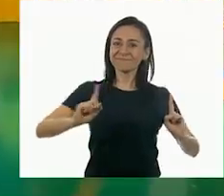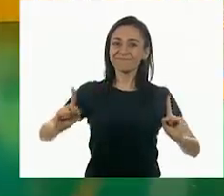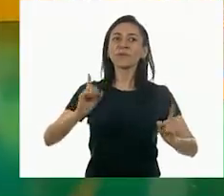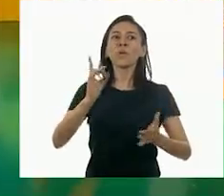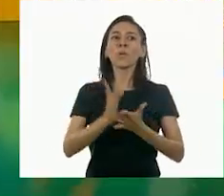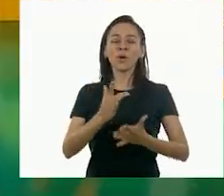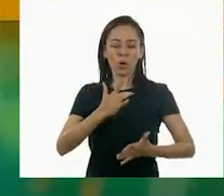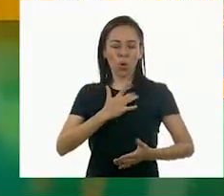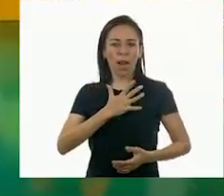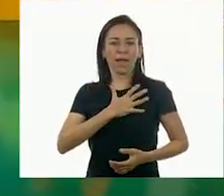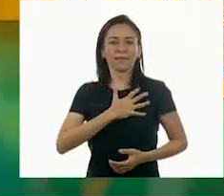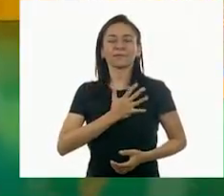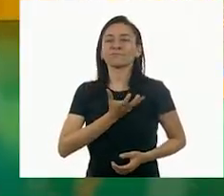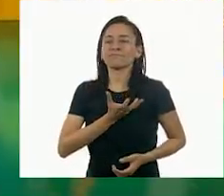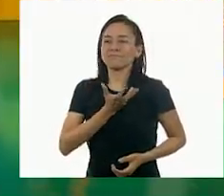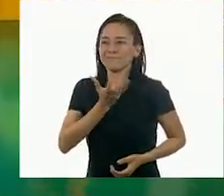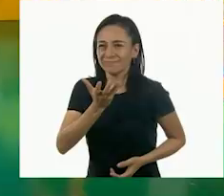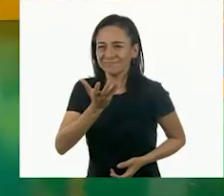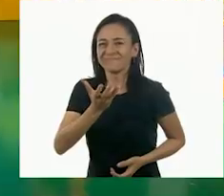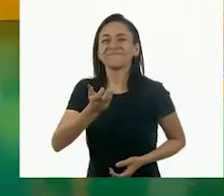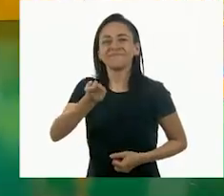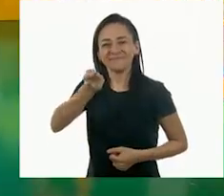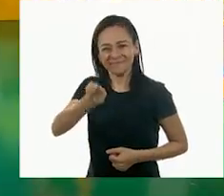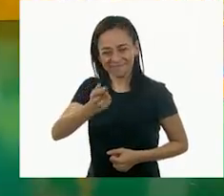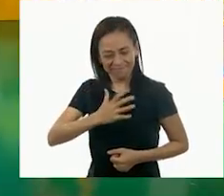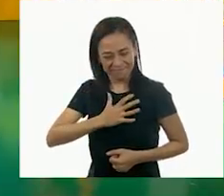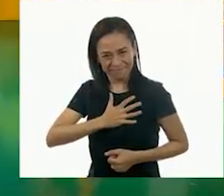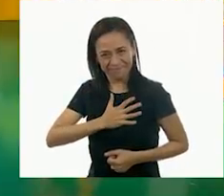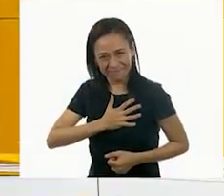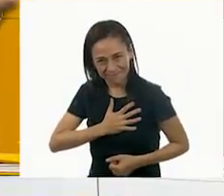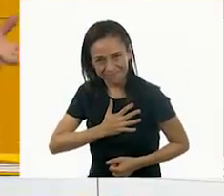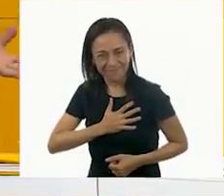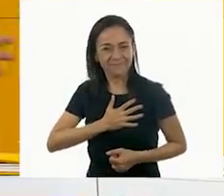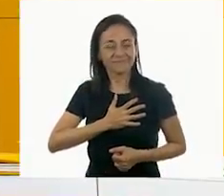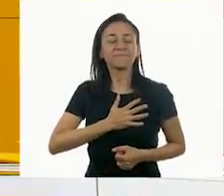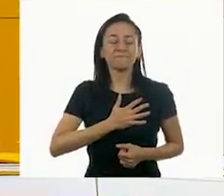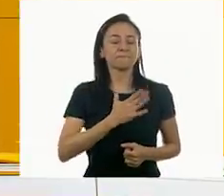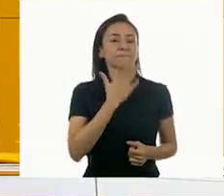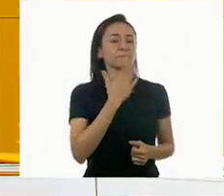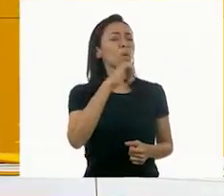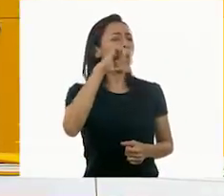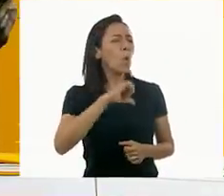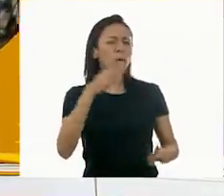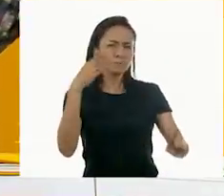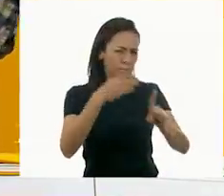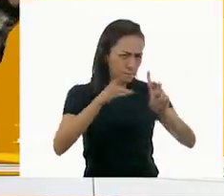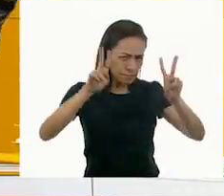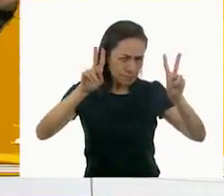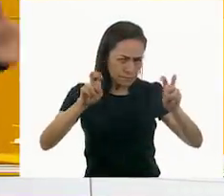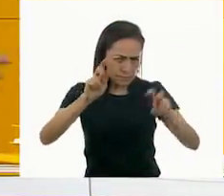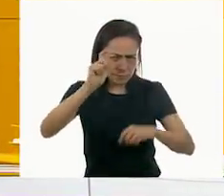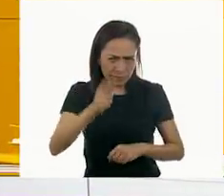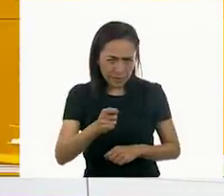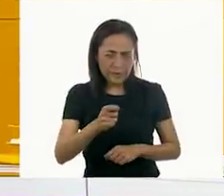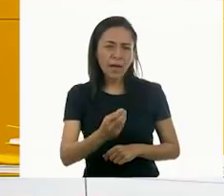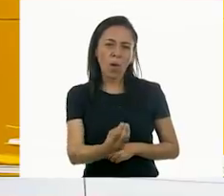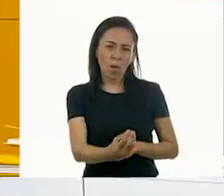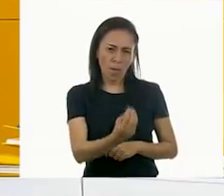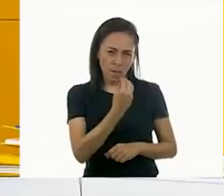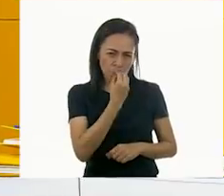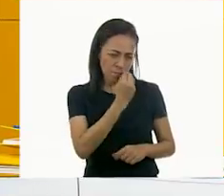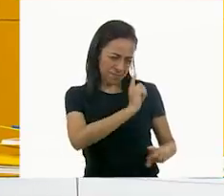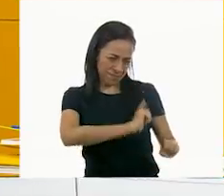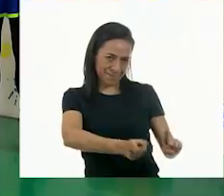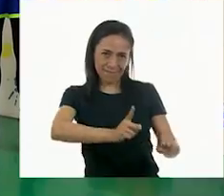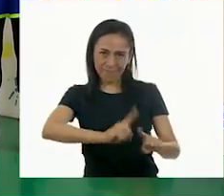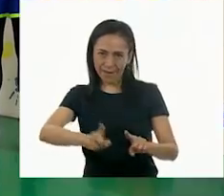corazón. Muy bien. Entonces, hoy vamos a hablar acerca, o van a hablar acerca, de cómo agrupar a los alimentos.